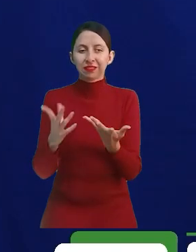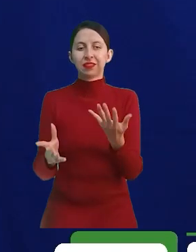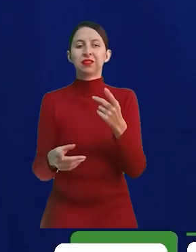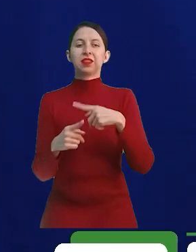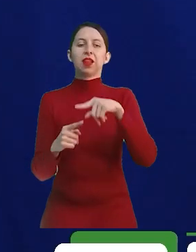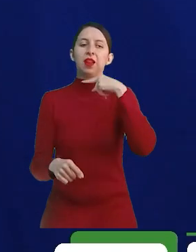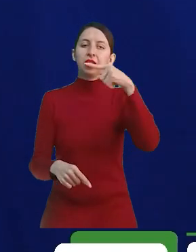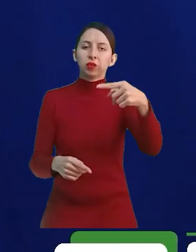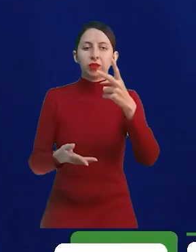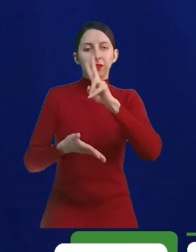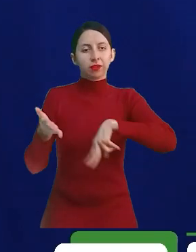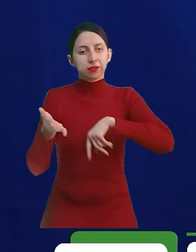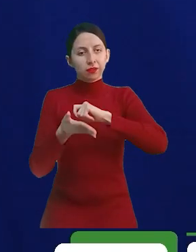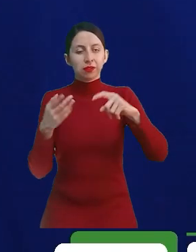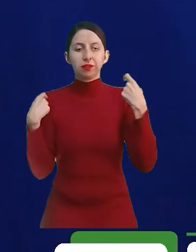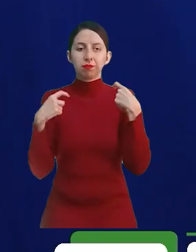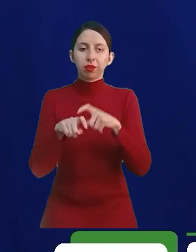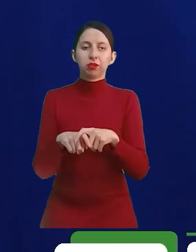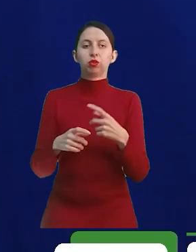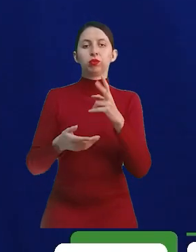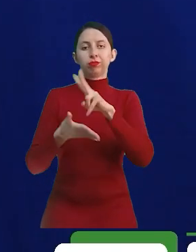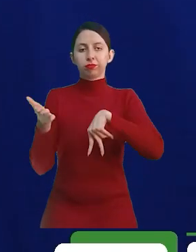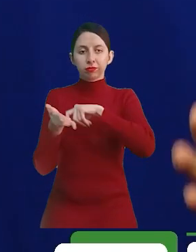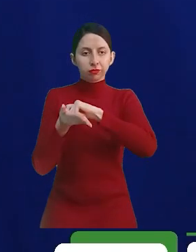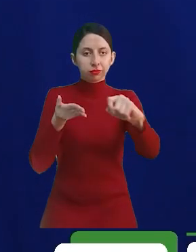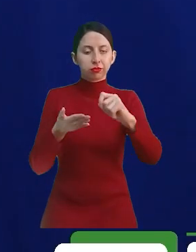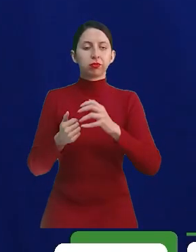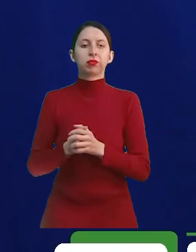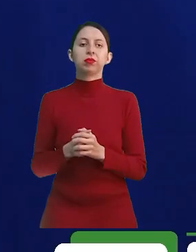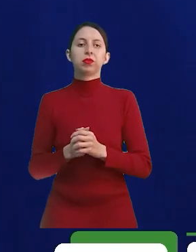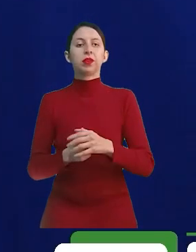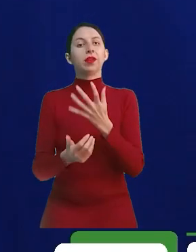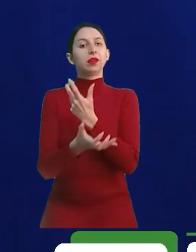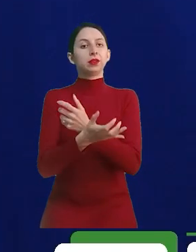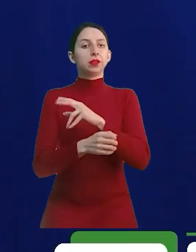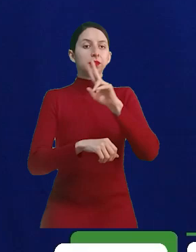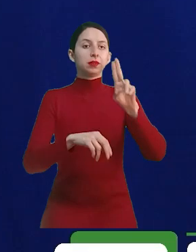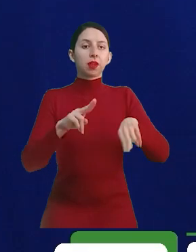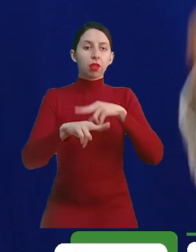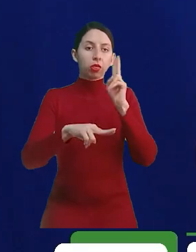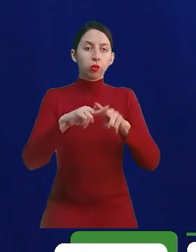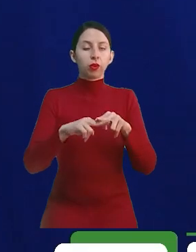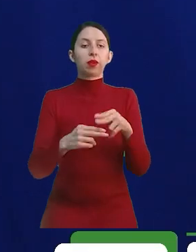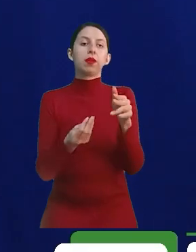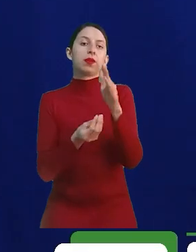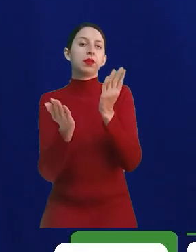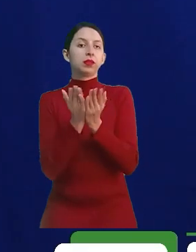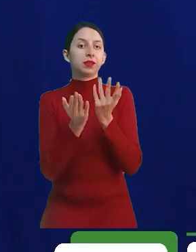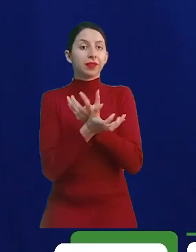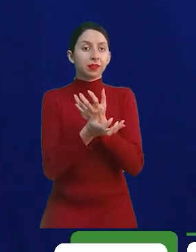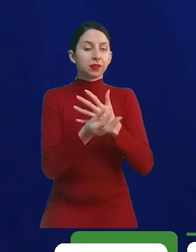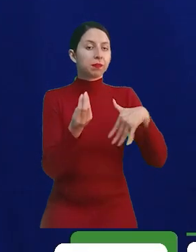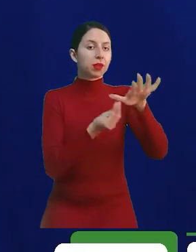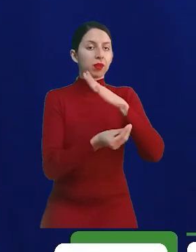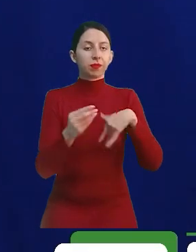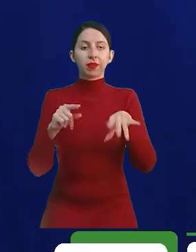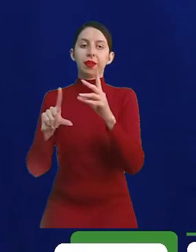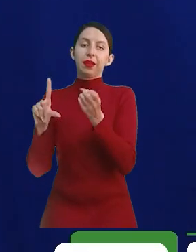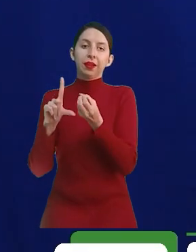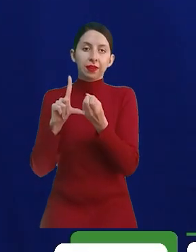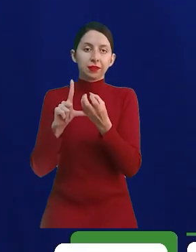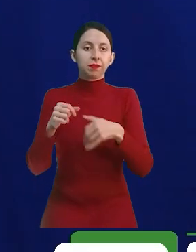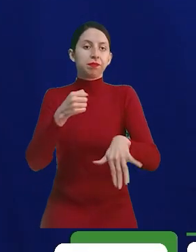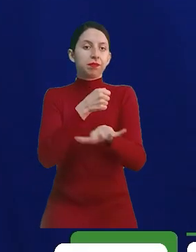licenciatura en lengua castellana y literatura del programa de ciencias naturales y educación ambiental y de nuestro nuevo programa de